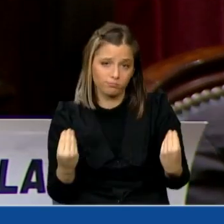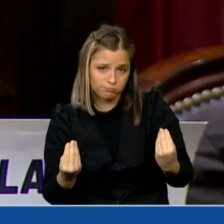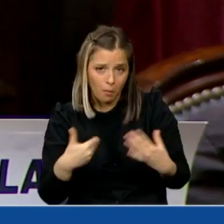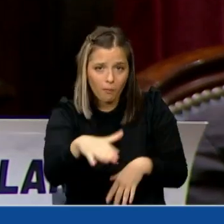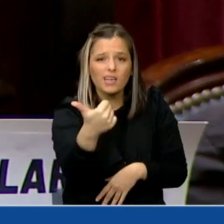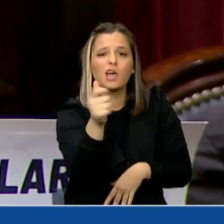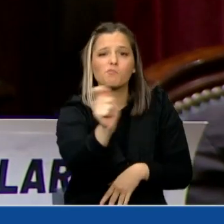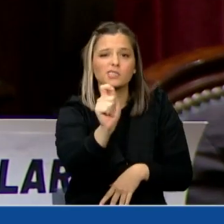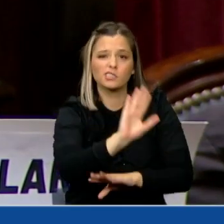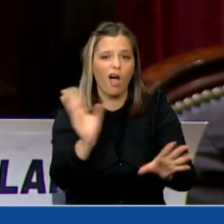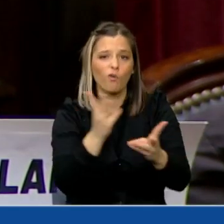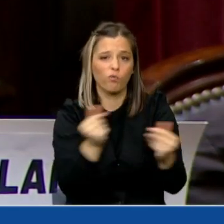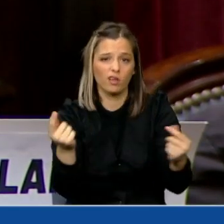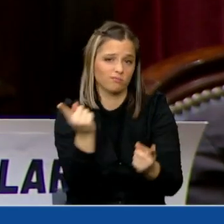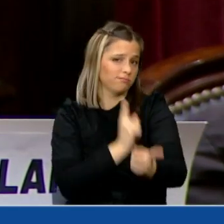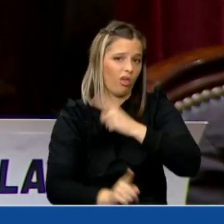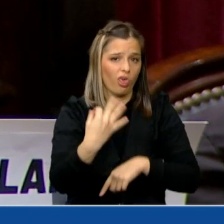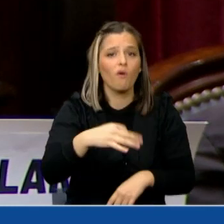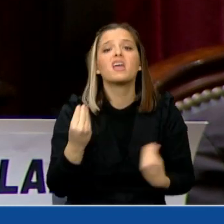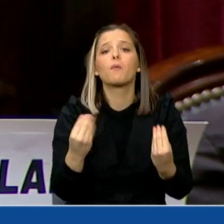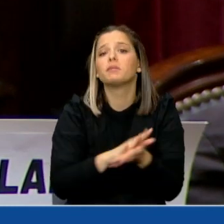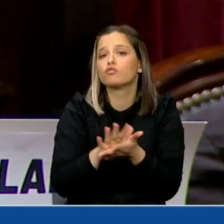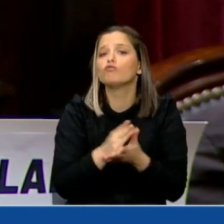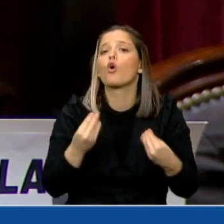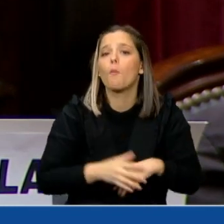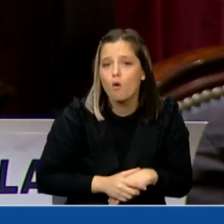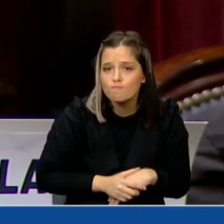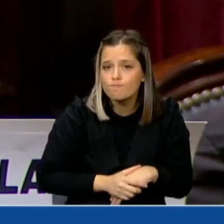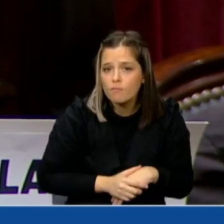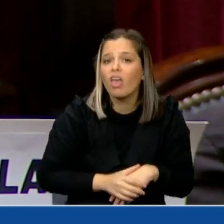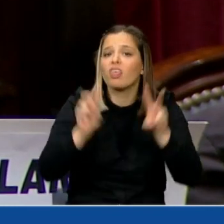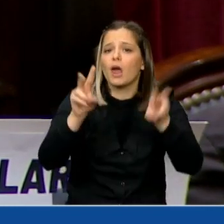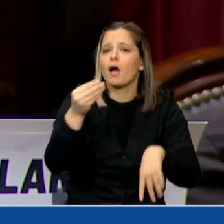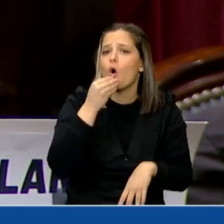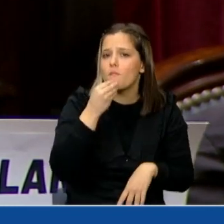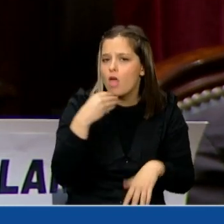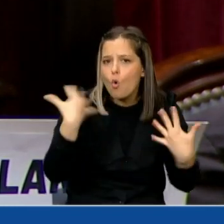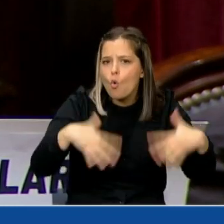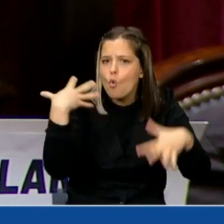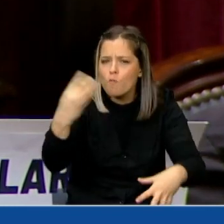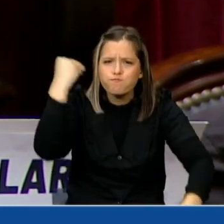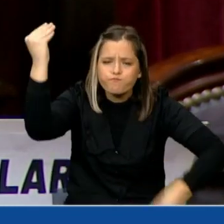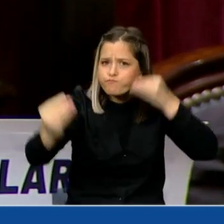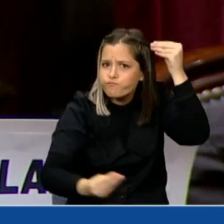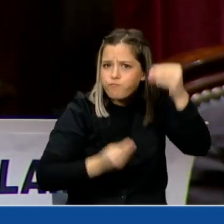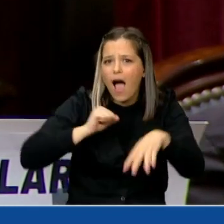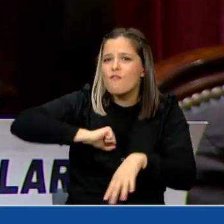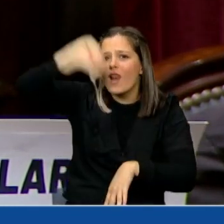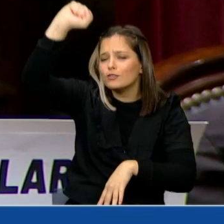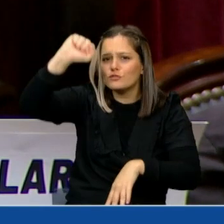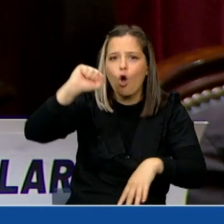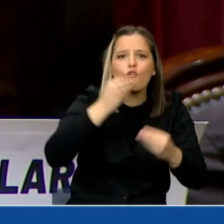van a hacer algo para frenar esta situación. Y fíjense que los alimentos es uno de los temas más preocupantes en lo que hace a la inflación. Hay